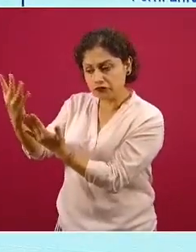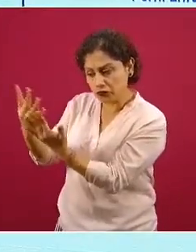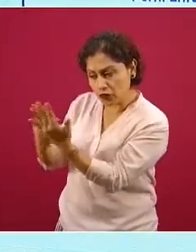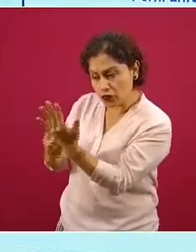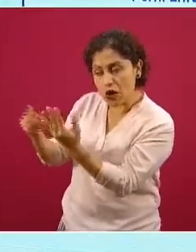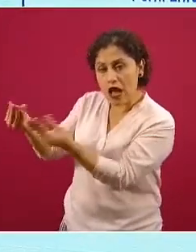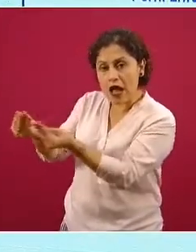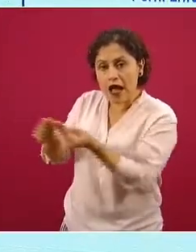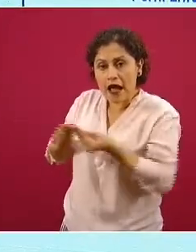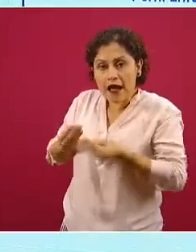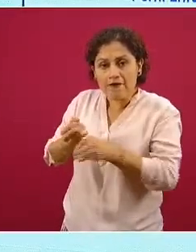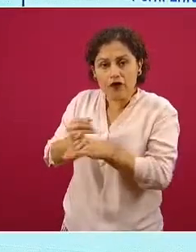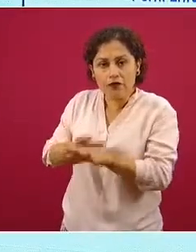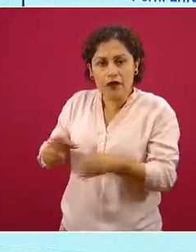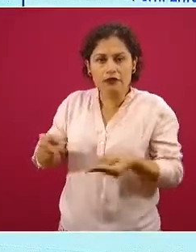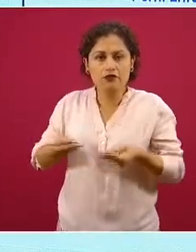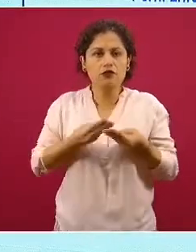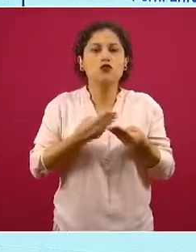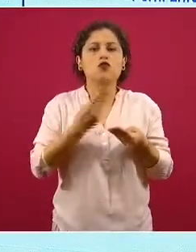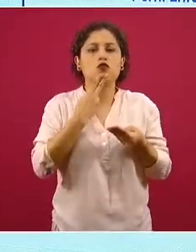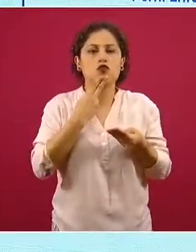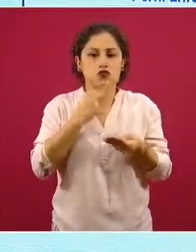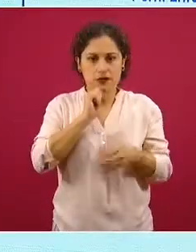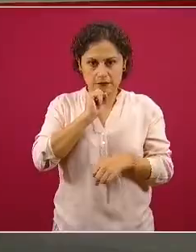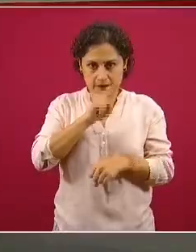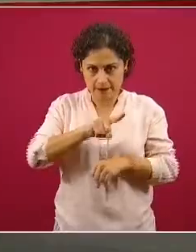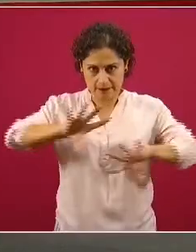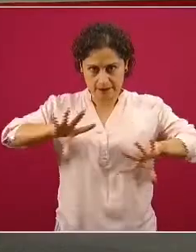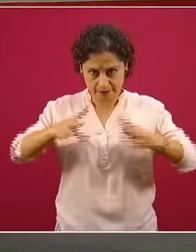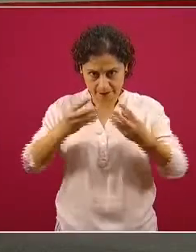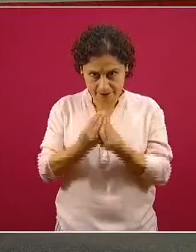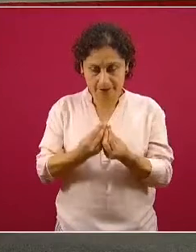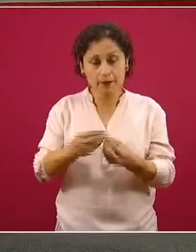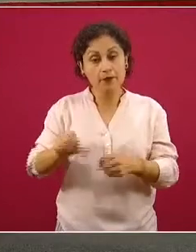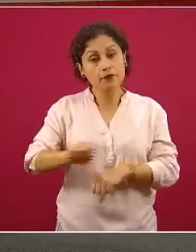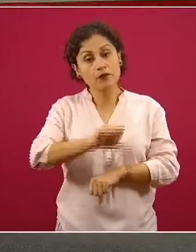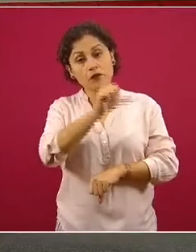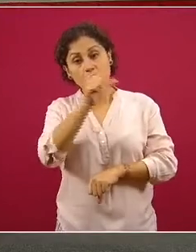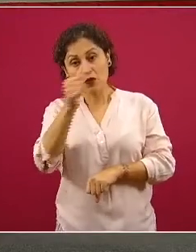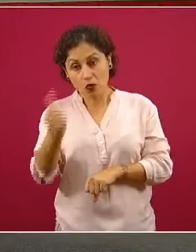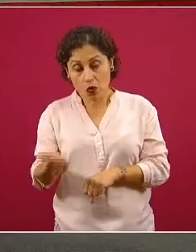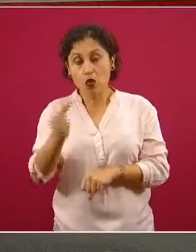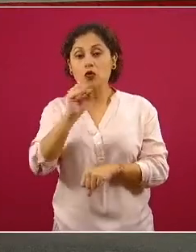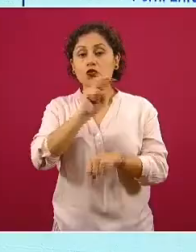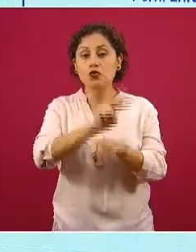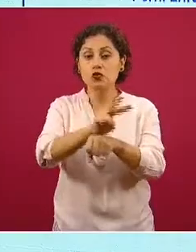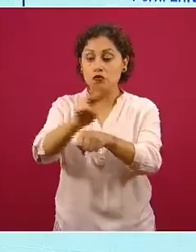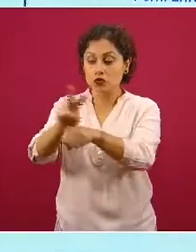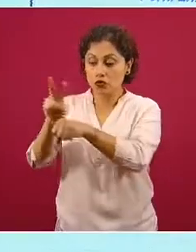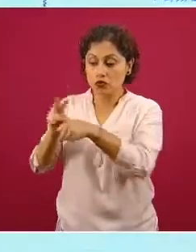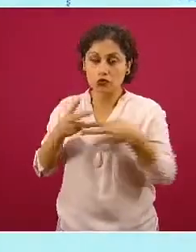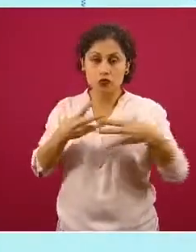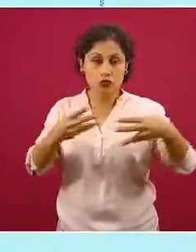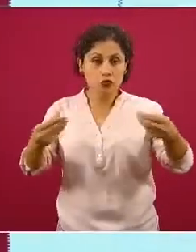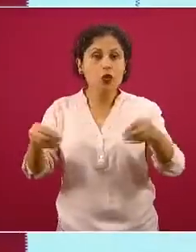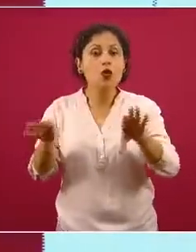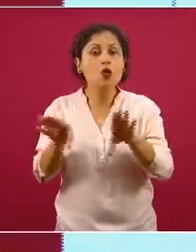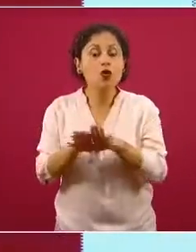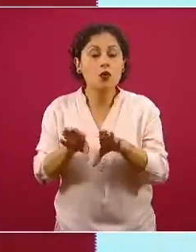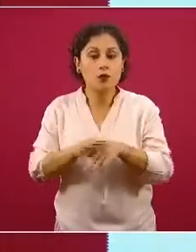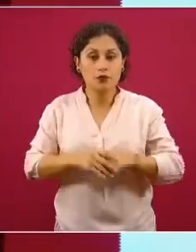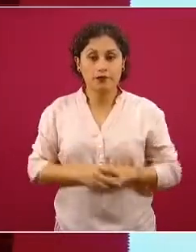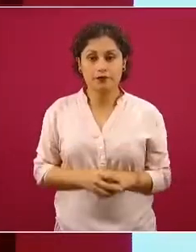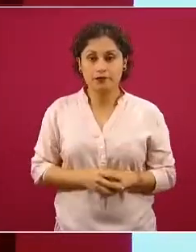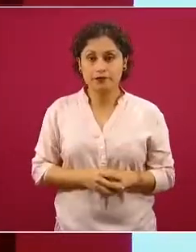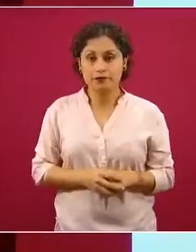extremadamente útil. Además, otro de los elementos importantes de la vigilancia epidemiológica es reconocer